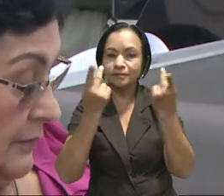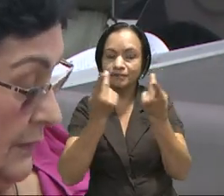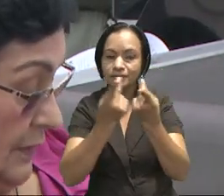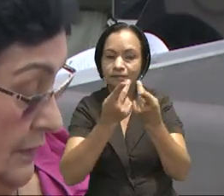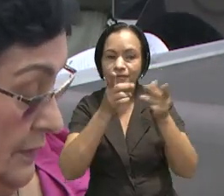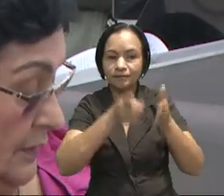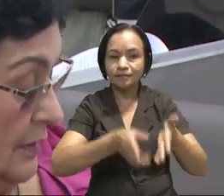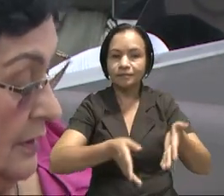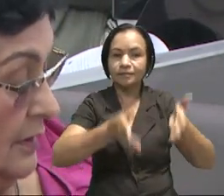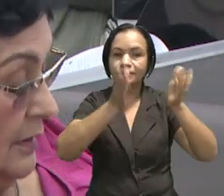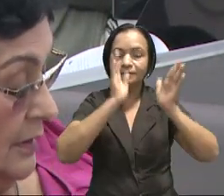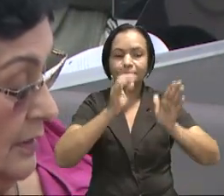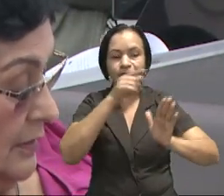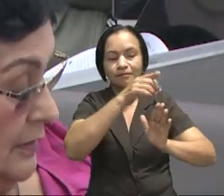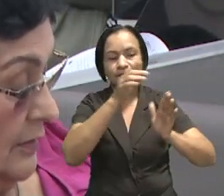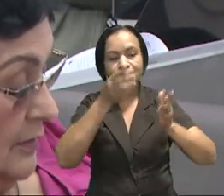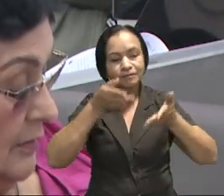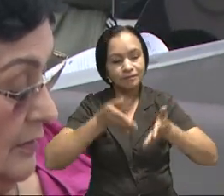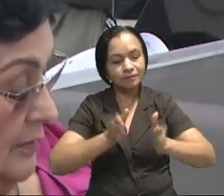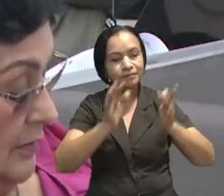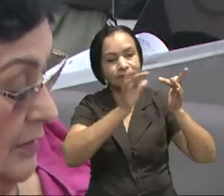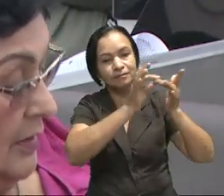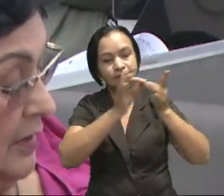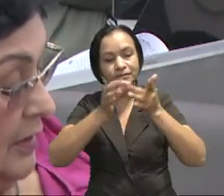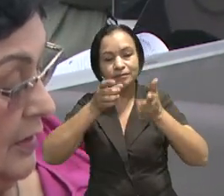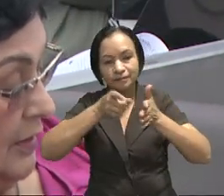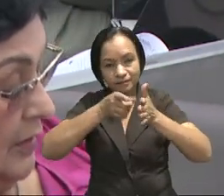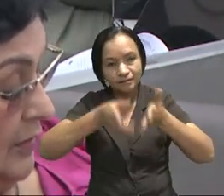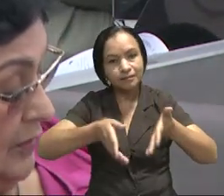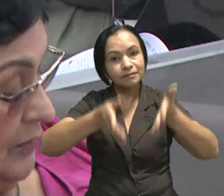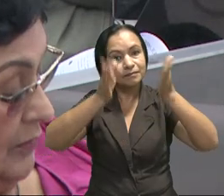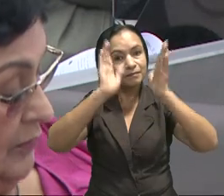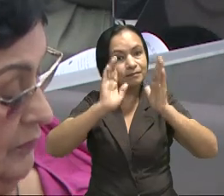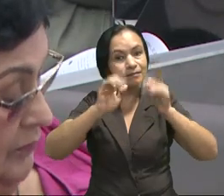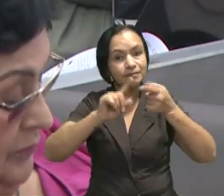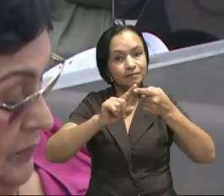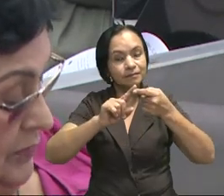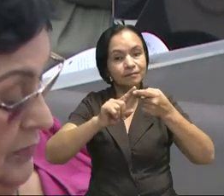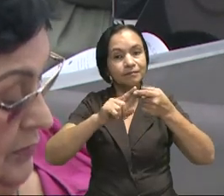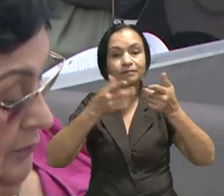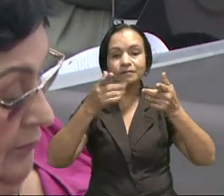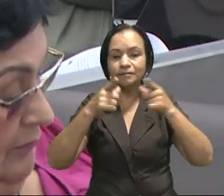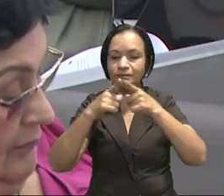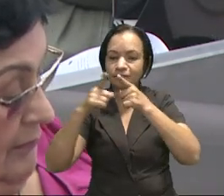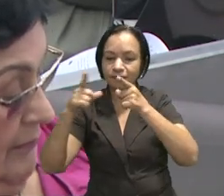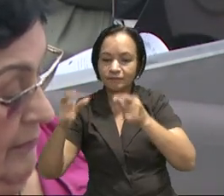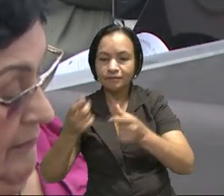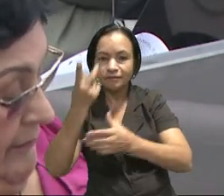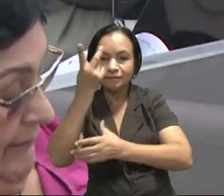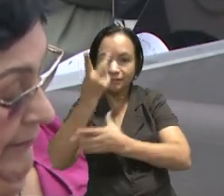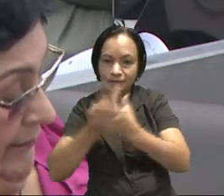reconoció como hijo dilecto de Diriamba, además de ser hijo dilecto de Managua.